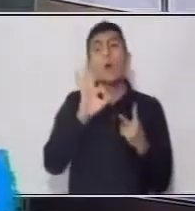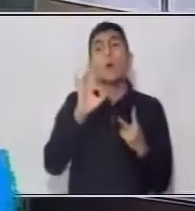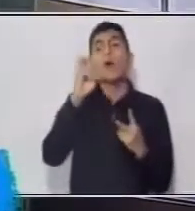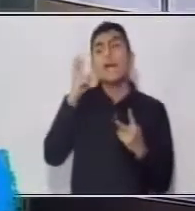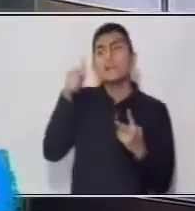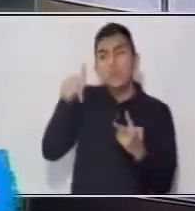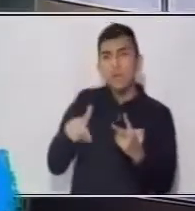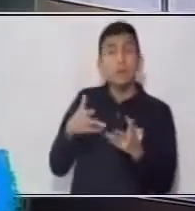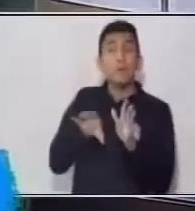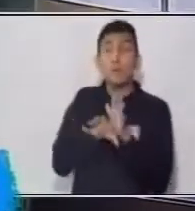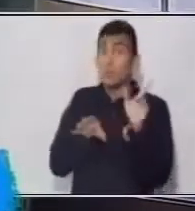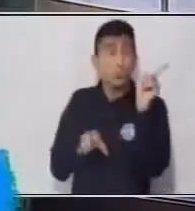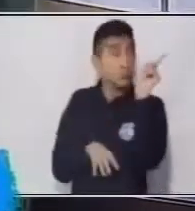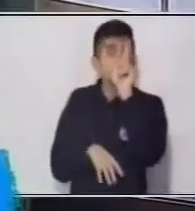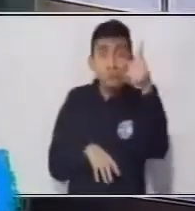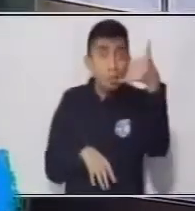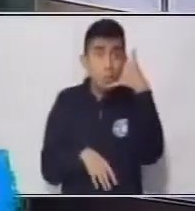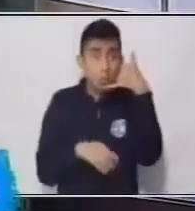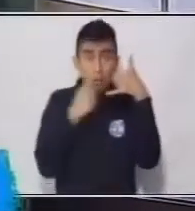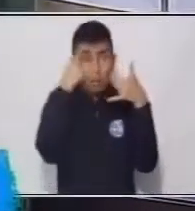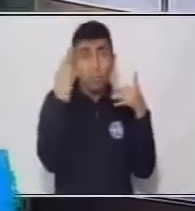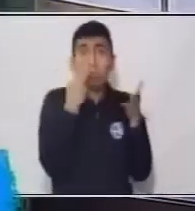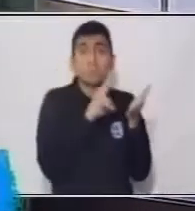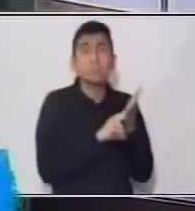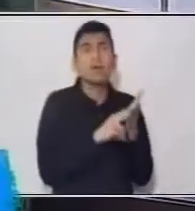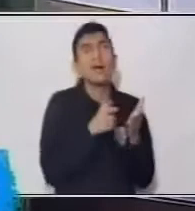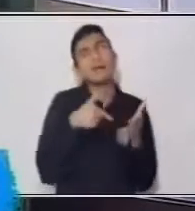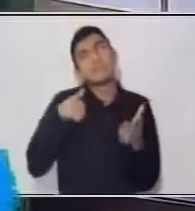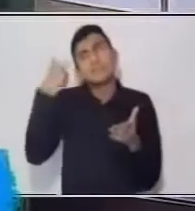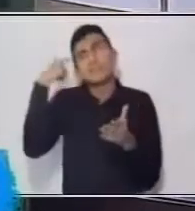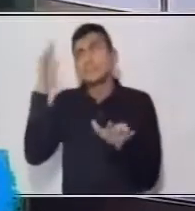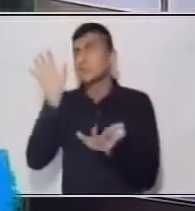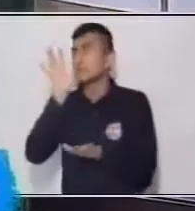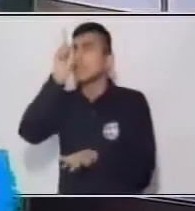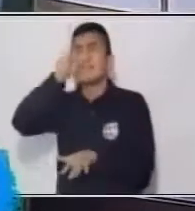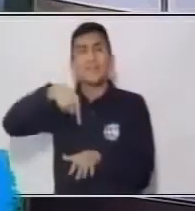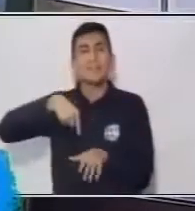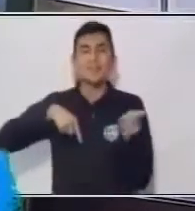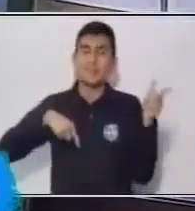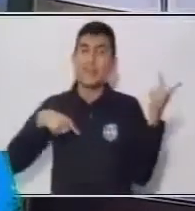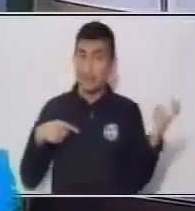Ejemplo, no me llamó para confirmar, o sea que no viene. Aquí hay